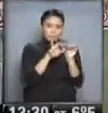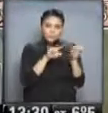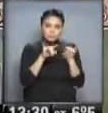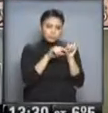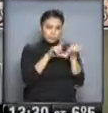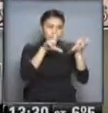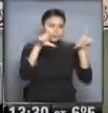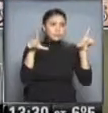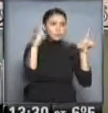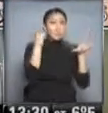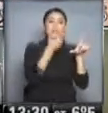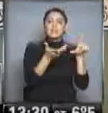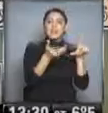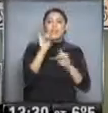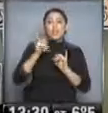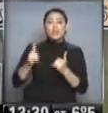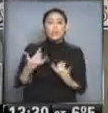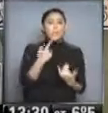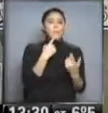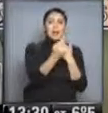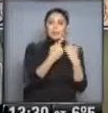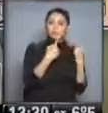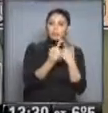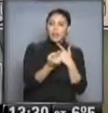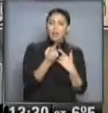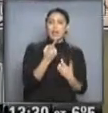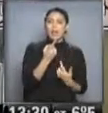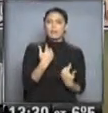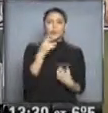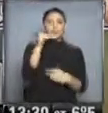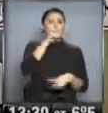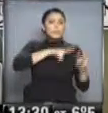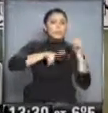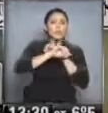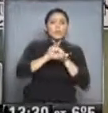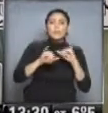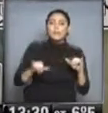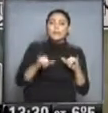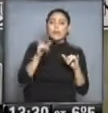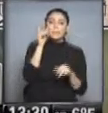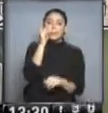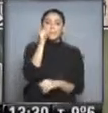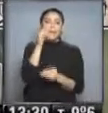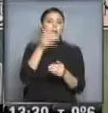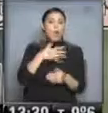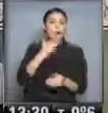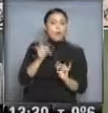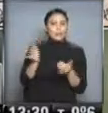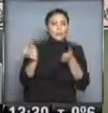puede ayudar a que los jóvenes hagan preguntas, que busquen información padres y jóvenes